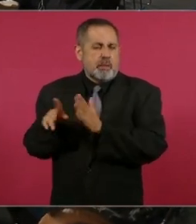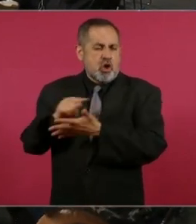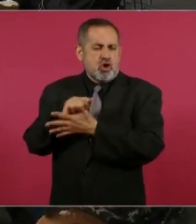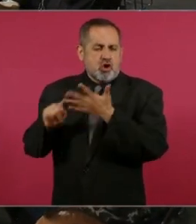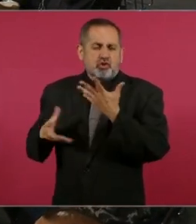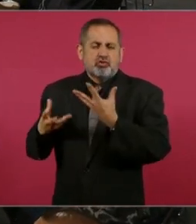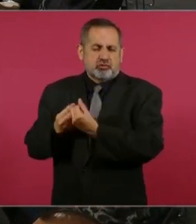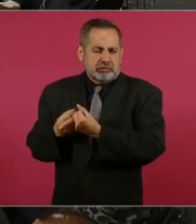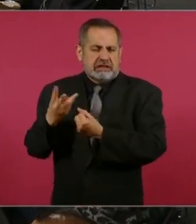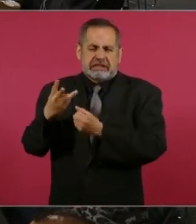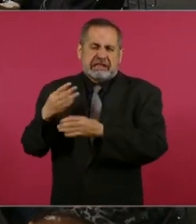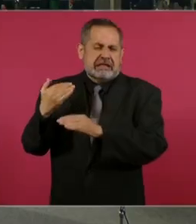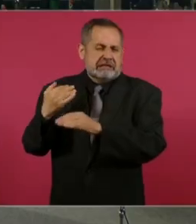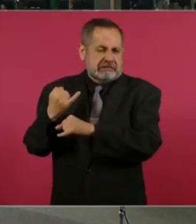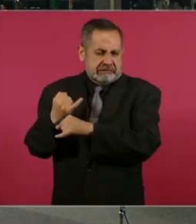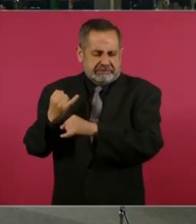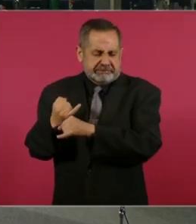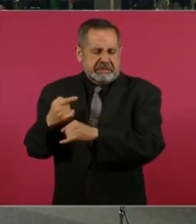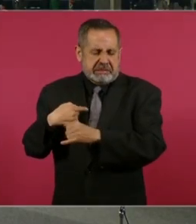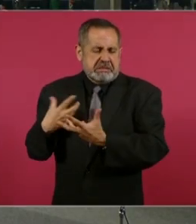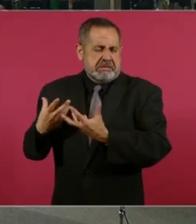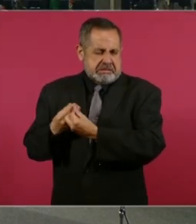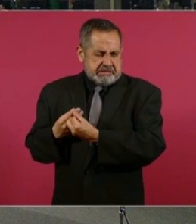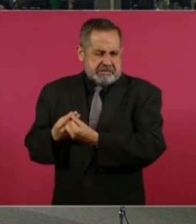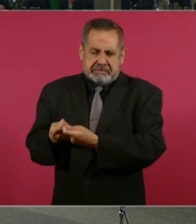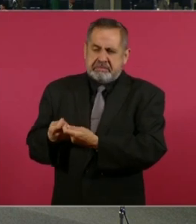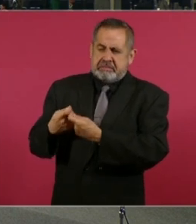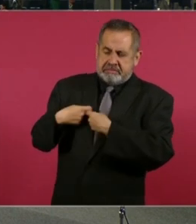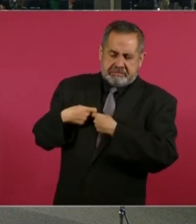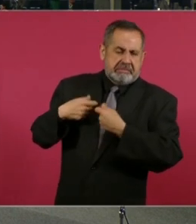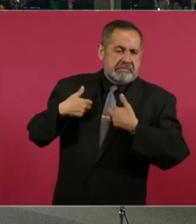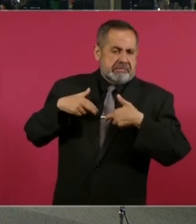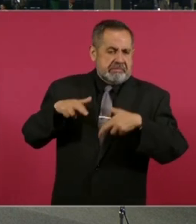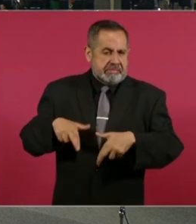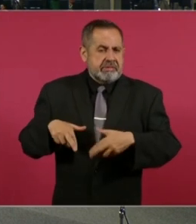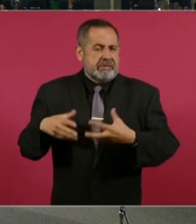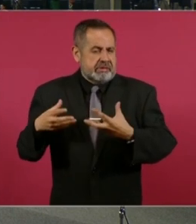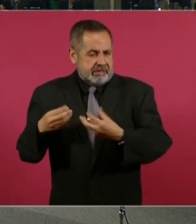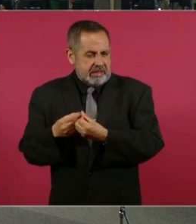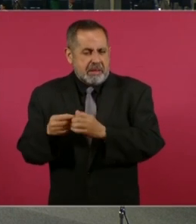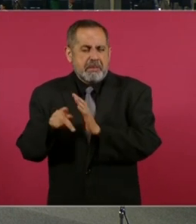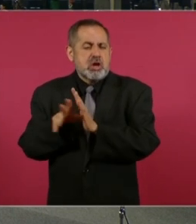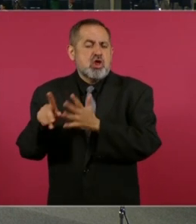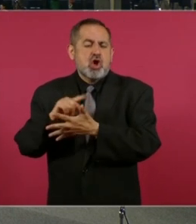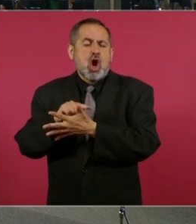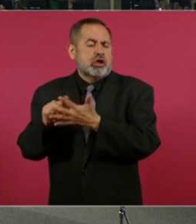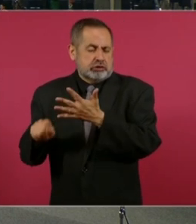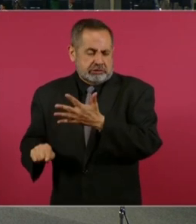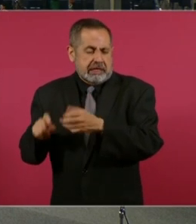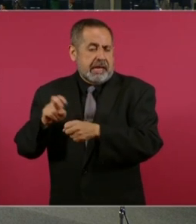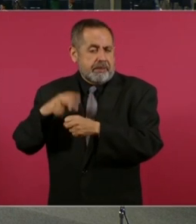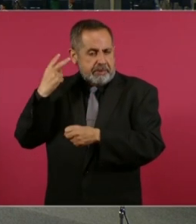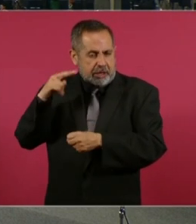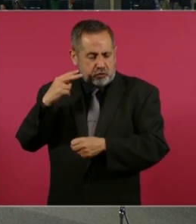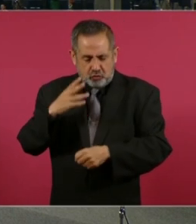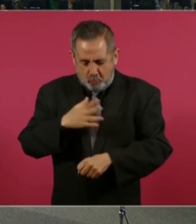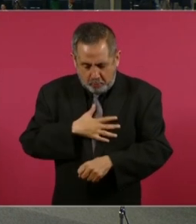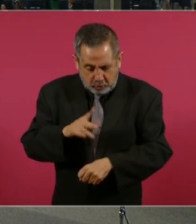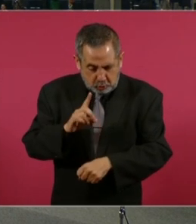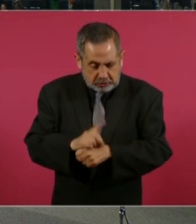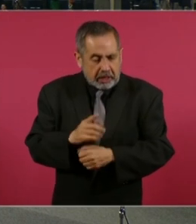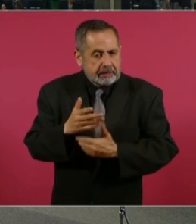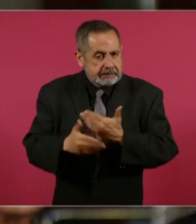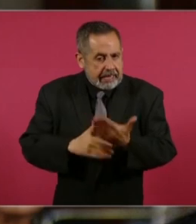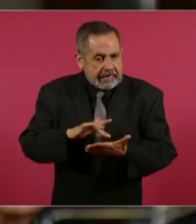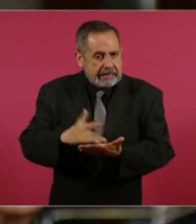impresos, 3 medios digitales y una revista al que pertenecen el Diario del Istmo y el periódico Imagen de Veracruz. Buenos días y le agradezco